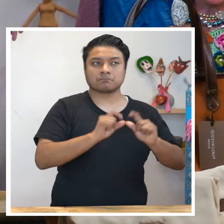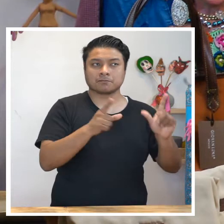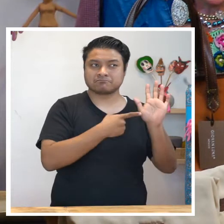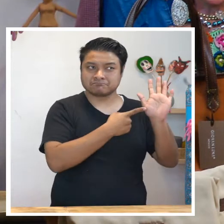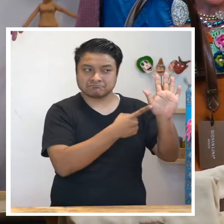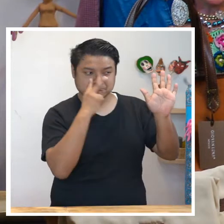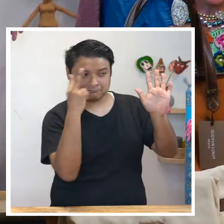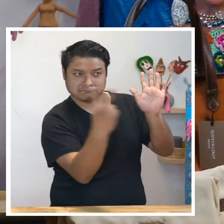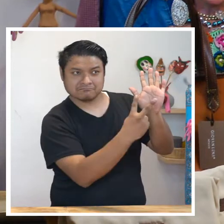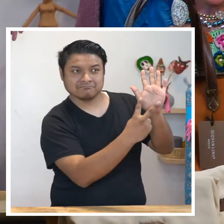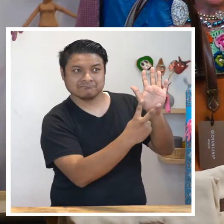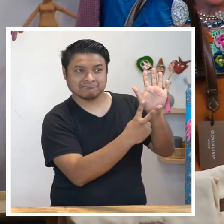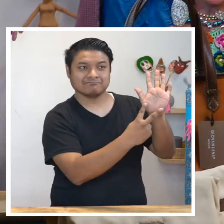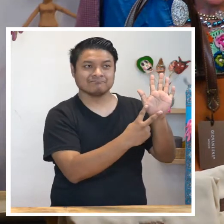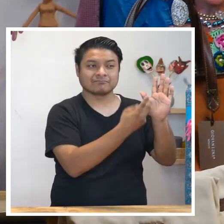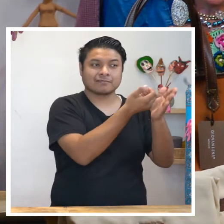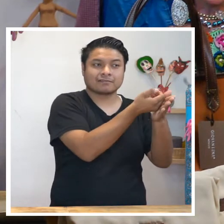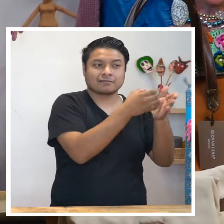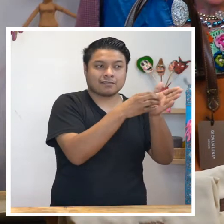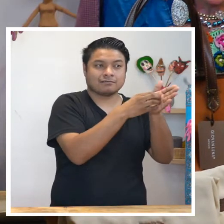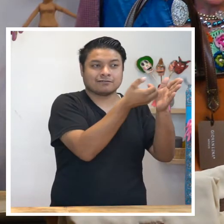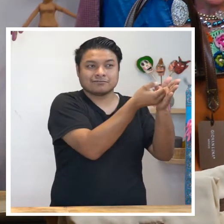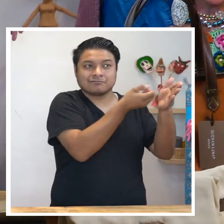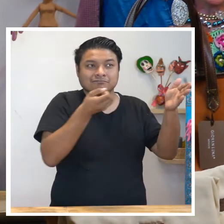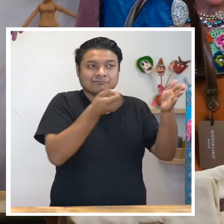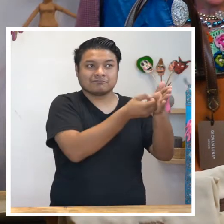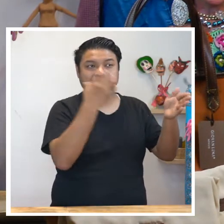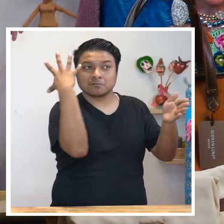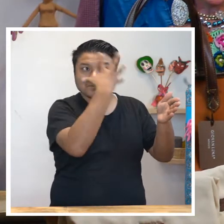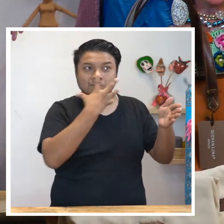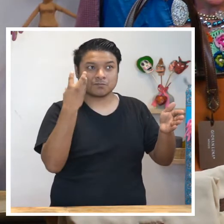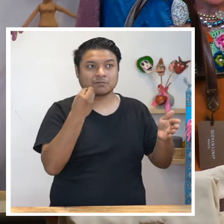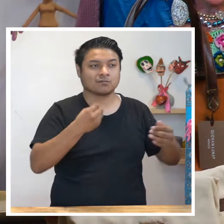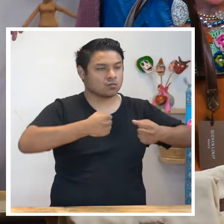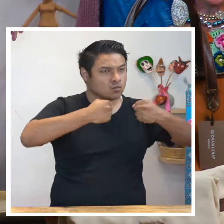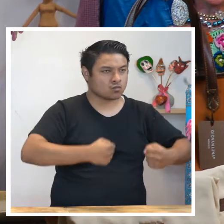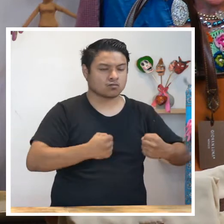Y todo fue tan simple y tan sencillo como cortar un cinto.